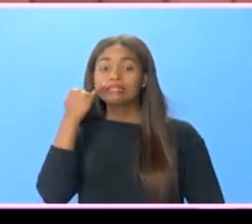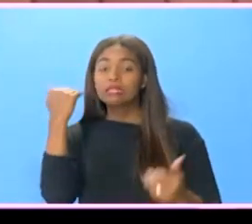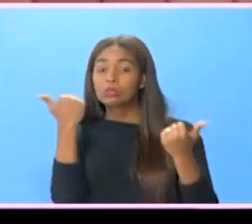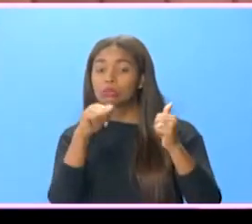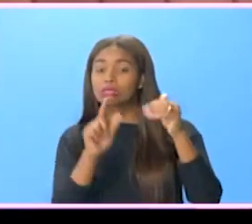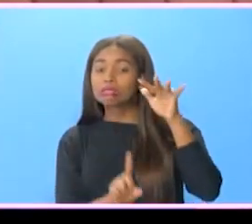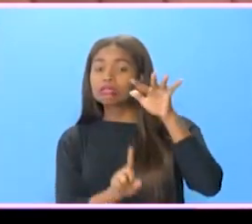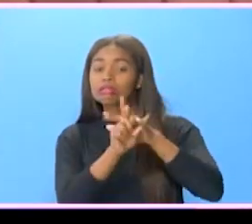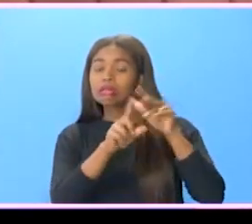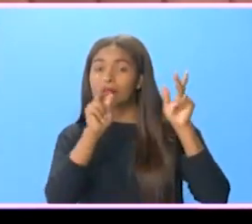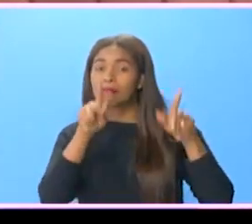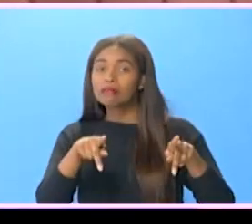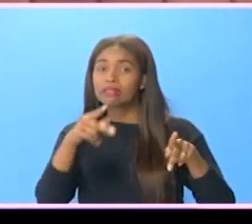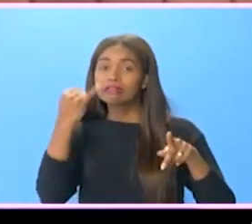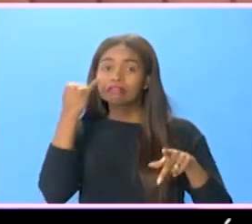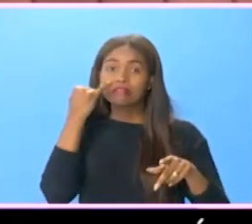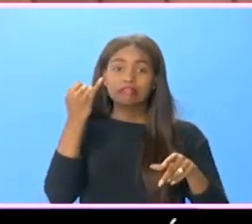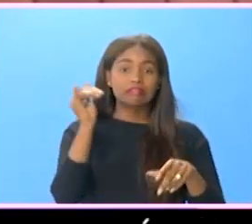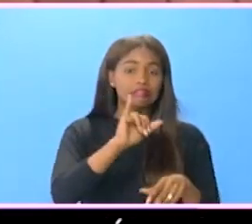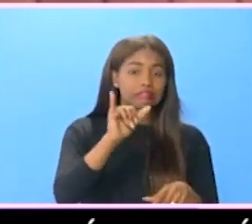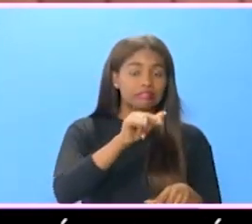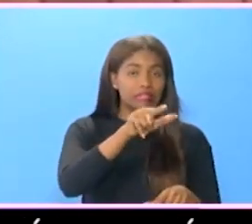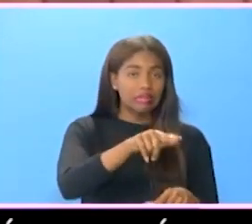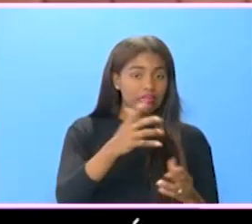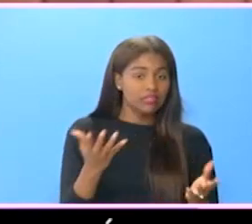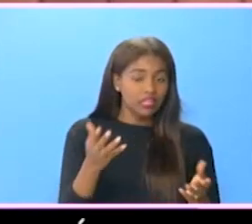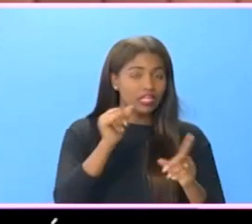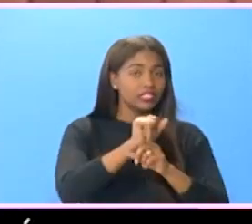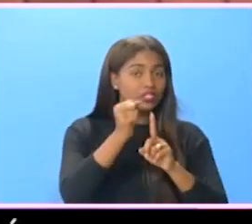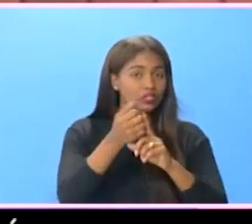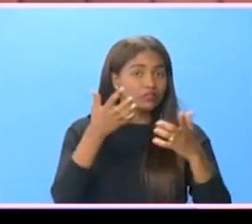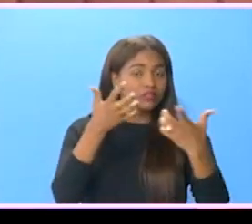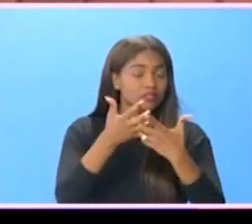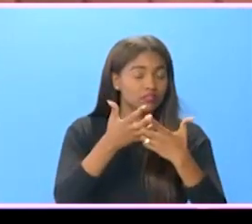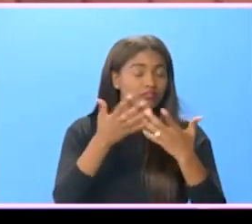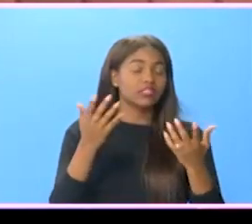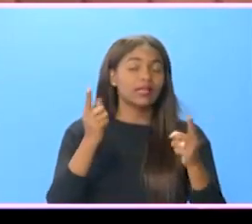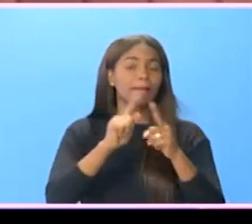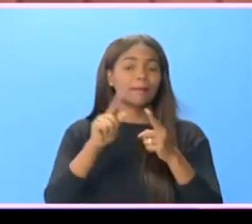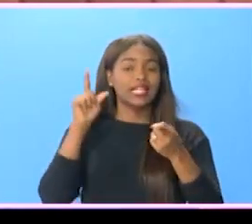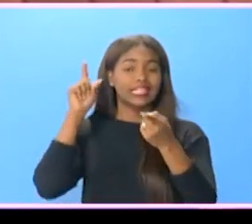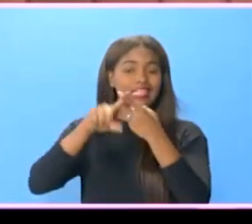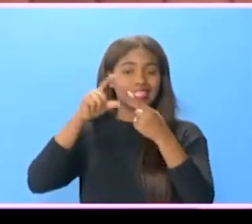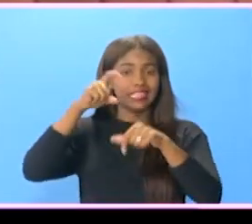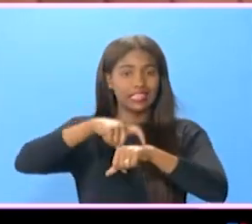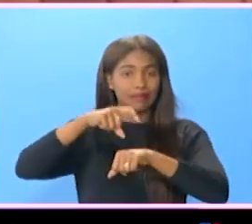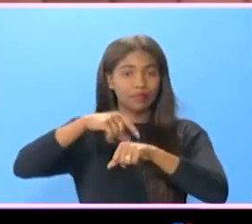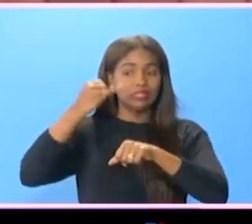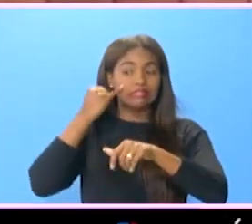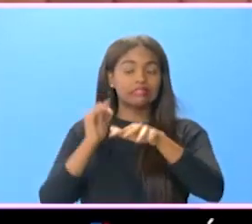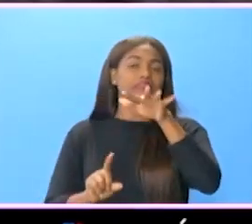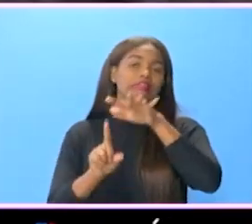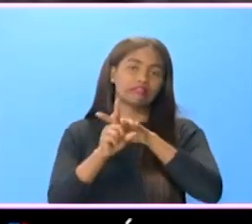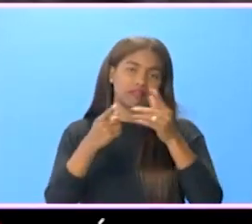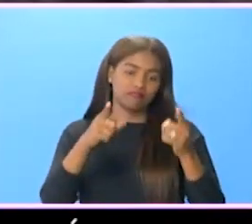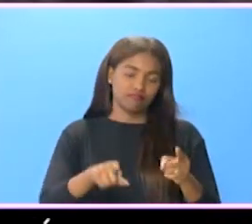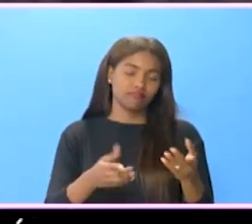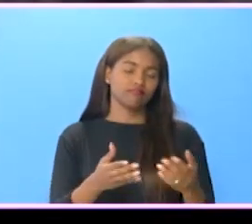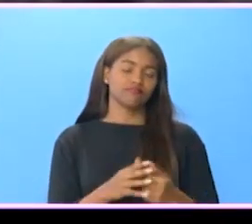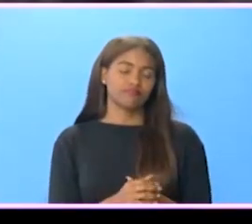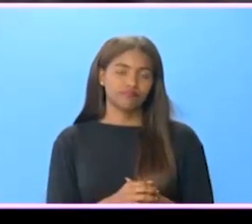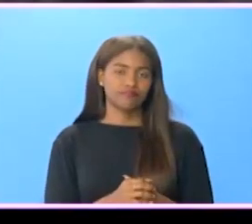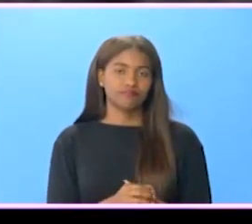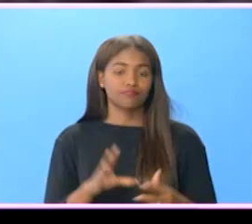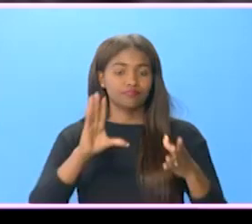cualquier paciente que tenga algunas lesiones de este tipo, pero al momento no se ha presentado o reportado un caso de estos. Precisar